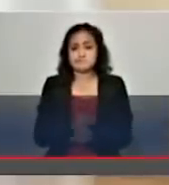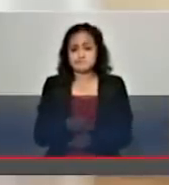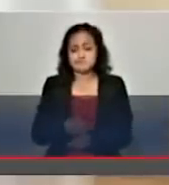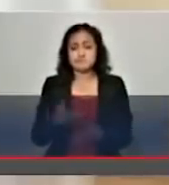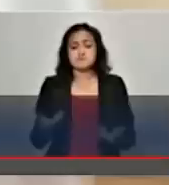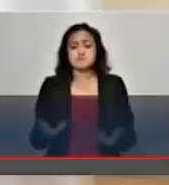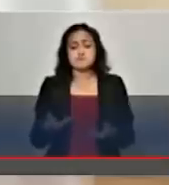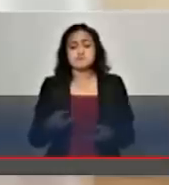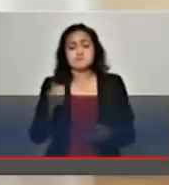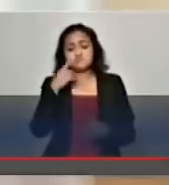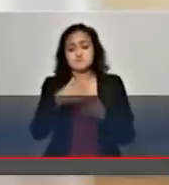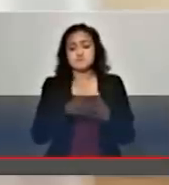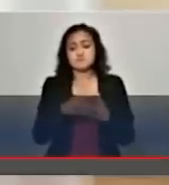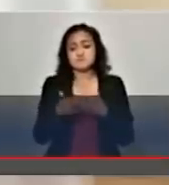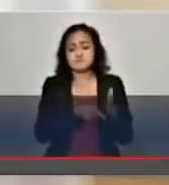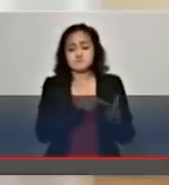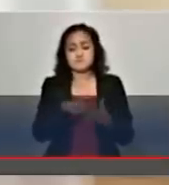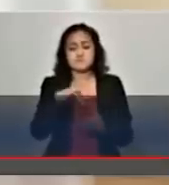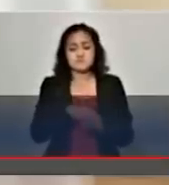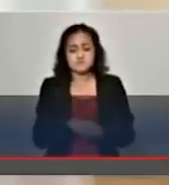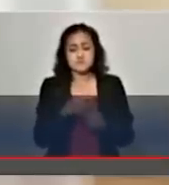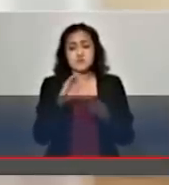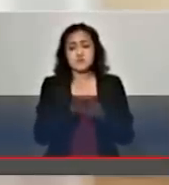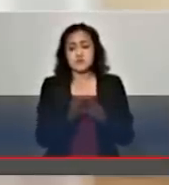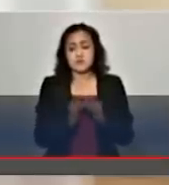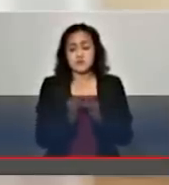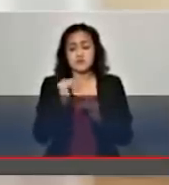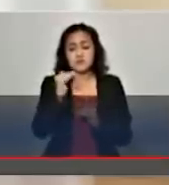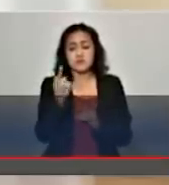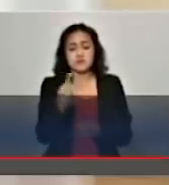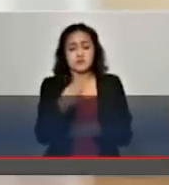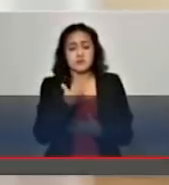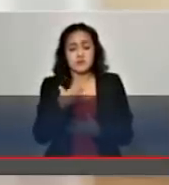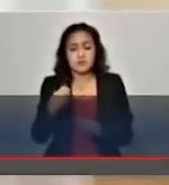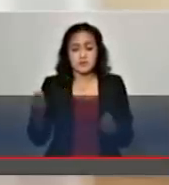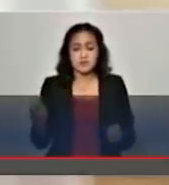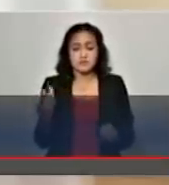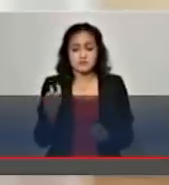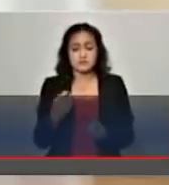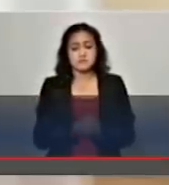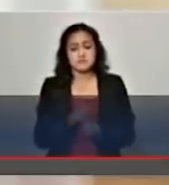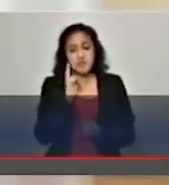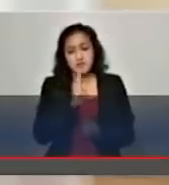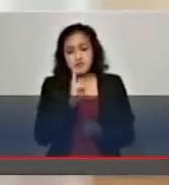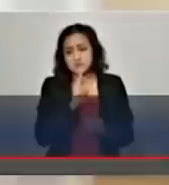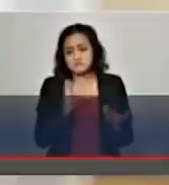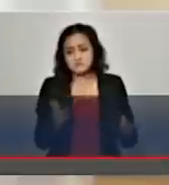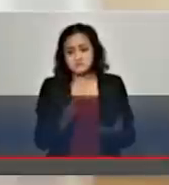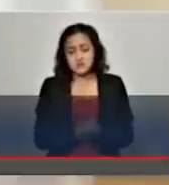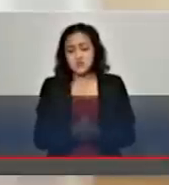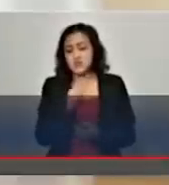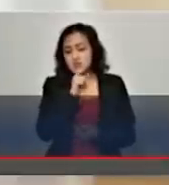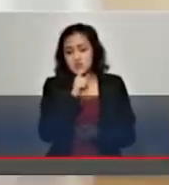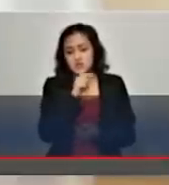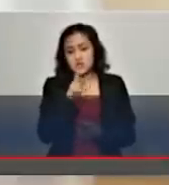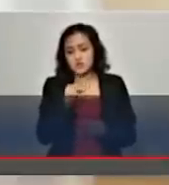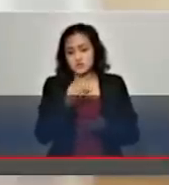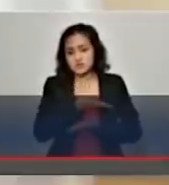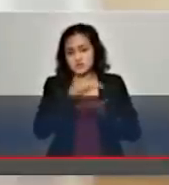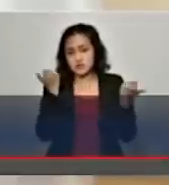electoral de aumento d de contagios vamos a ver todavía no lo